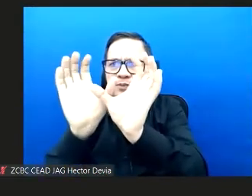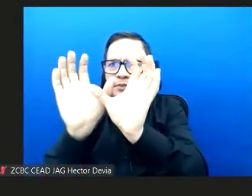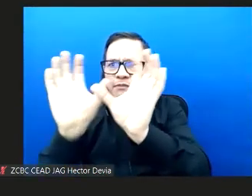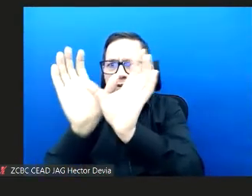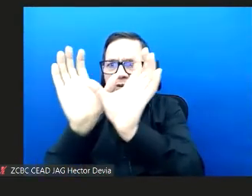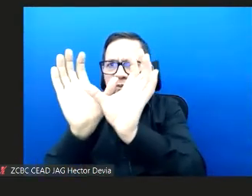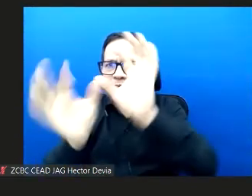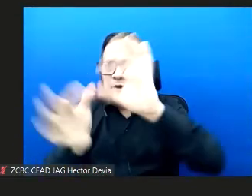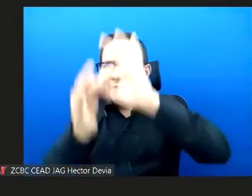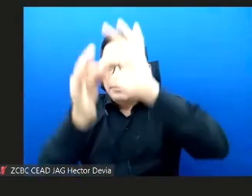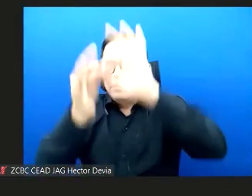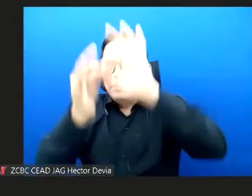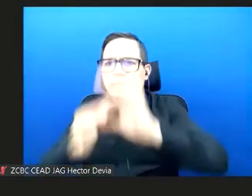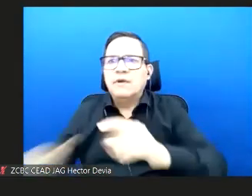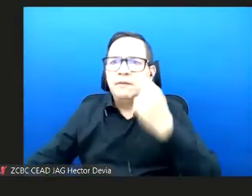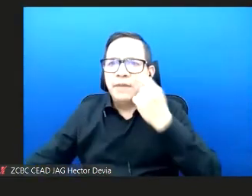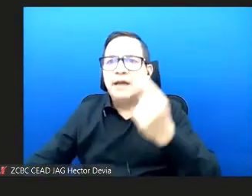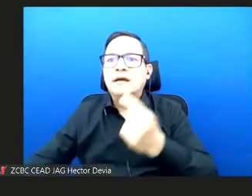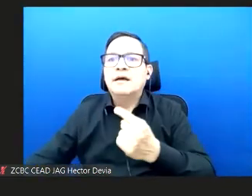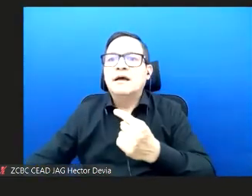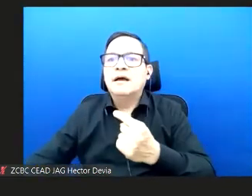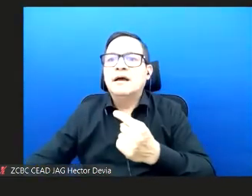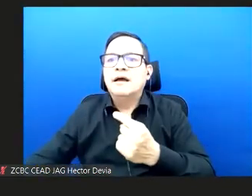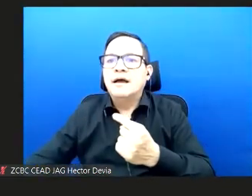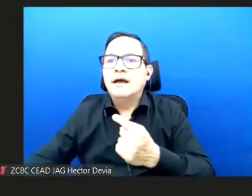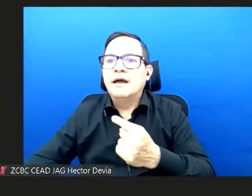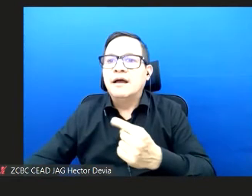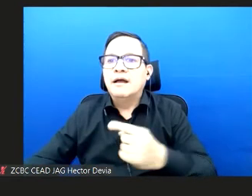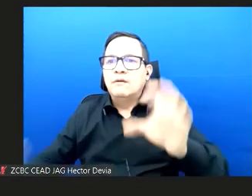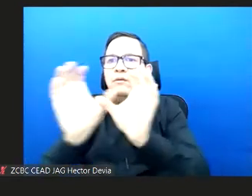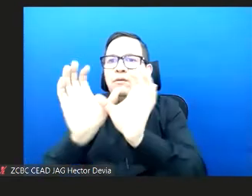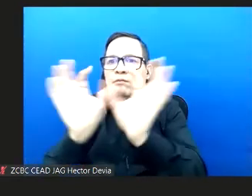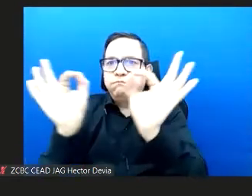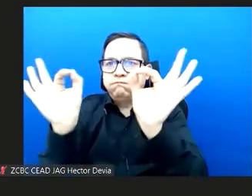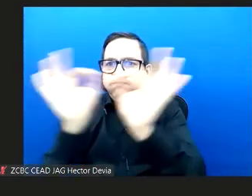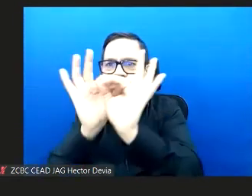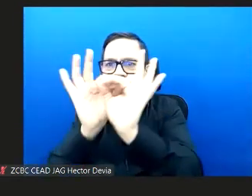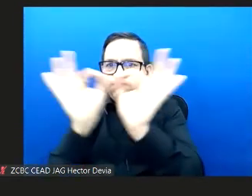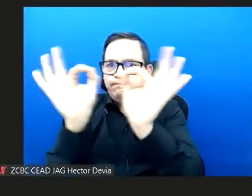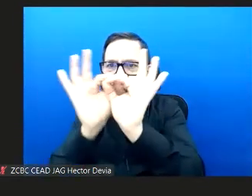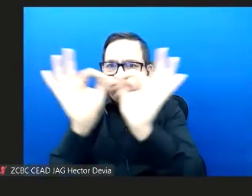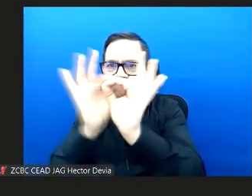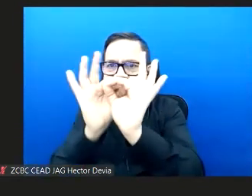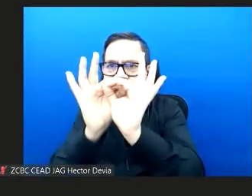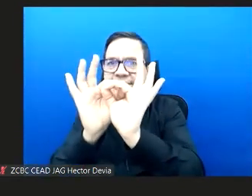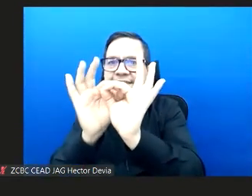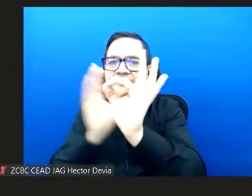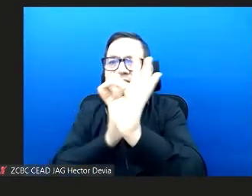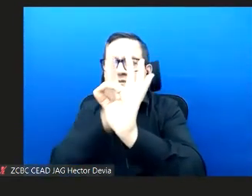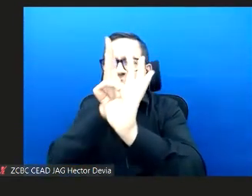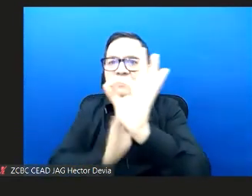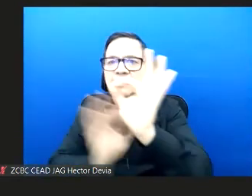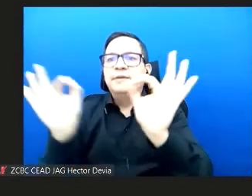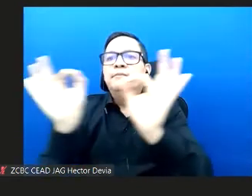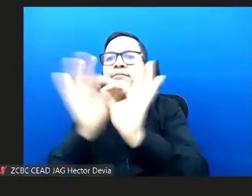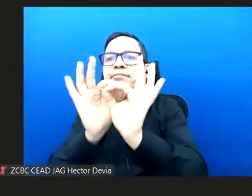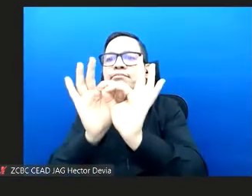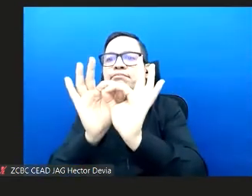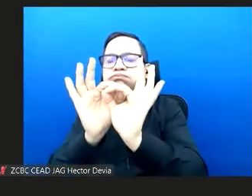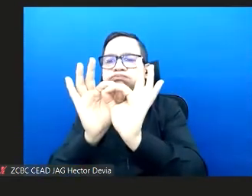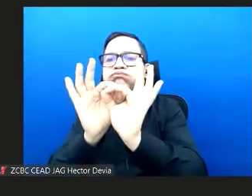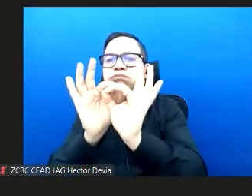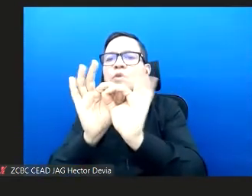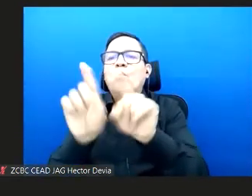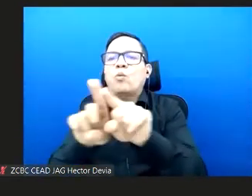es 3 y 7 entre esos dos conjuntos A y B. ¿Sí? Entonces tenemos una